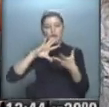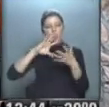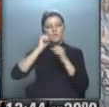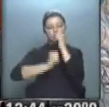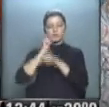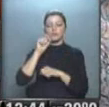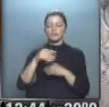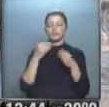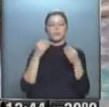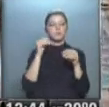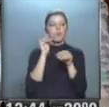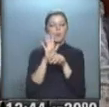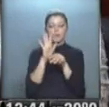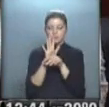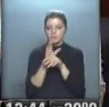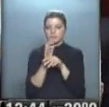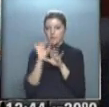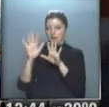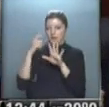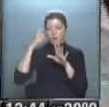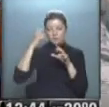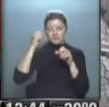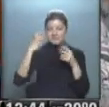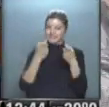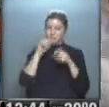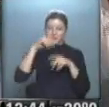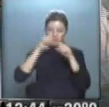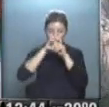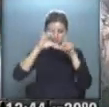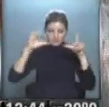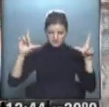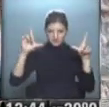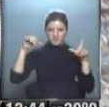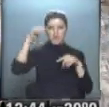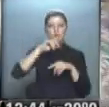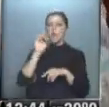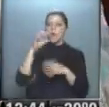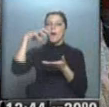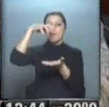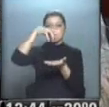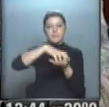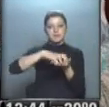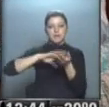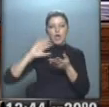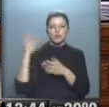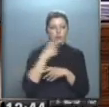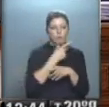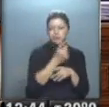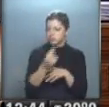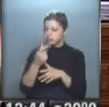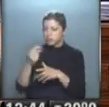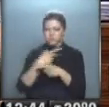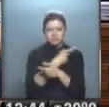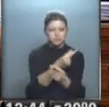como un... hagan un ejercicio de imaginación. No fue una empresa que fue y compró todas.